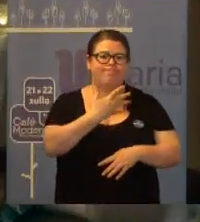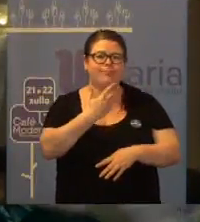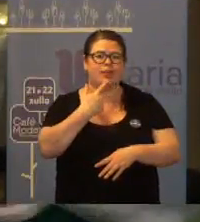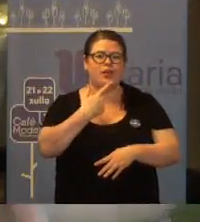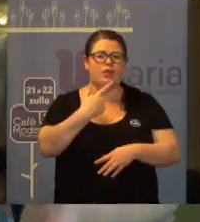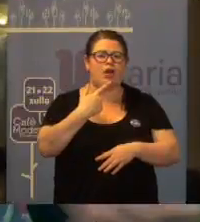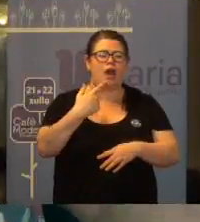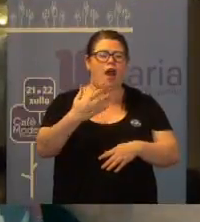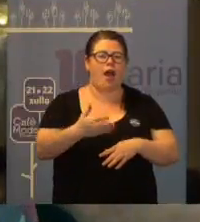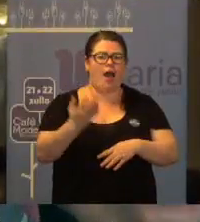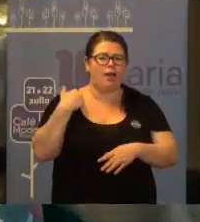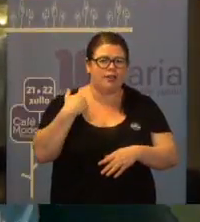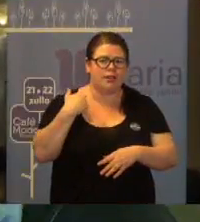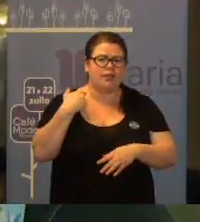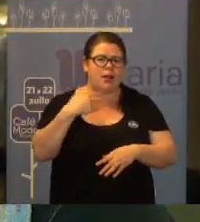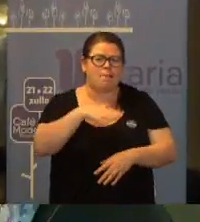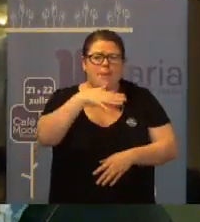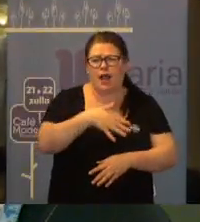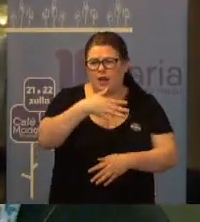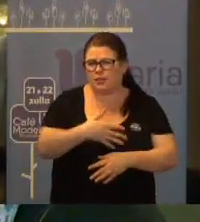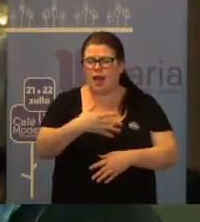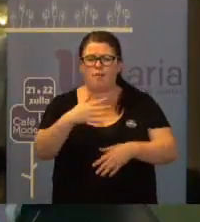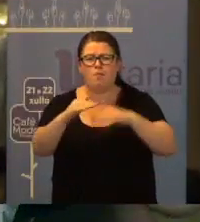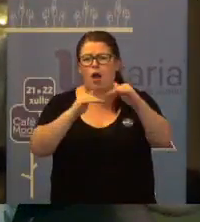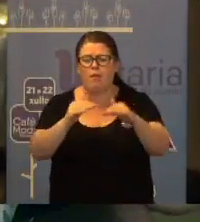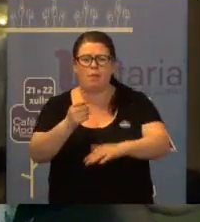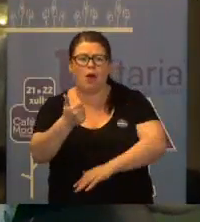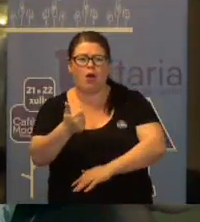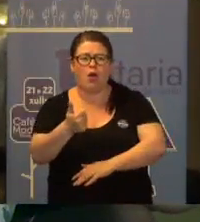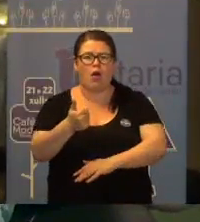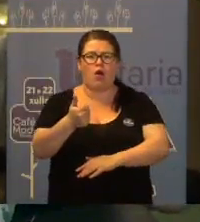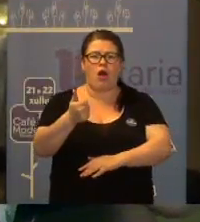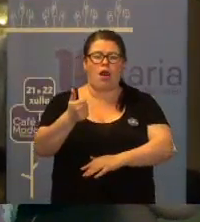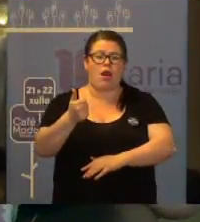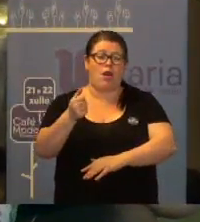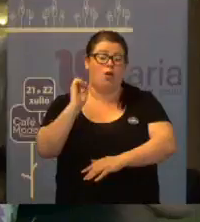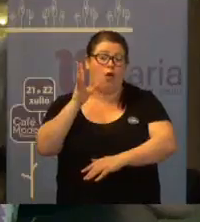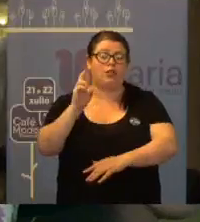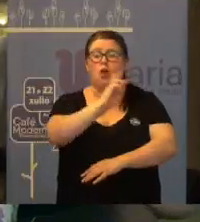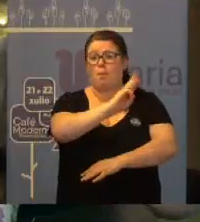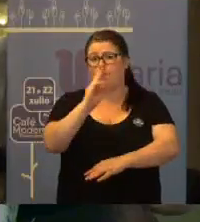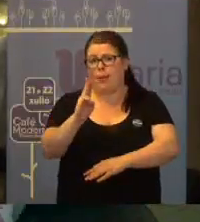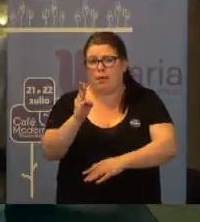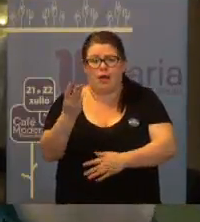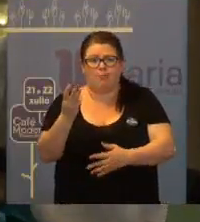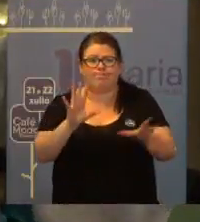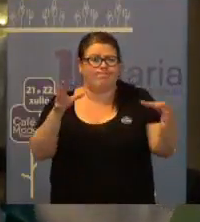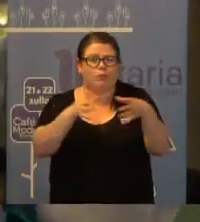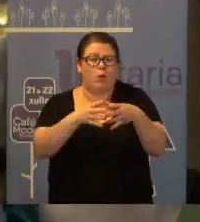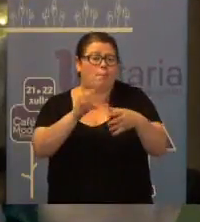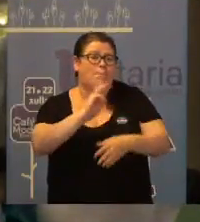pasando e tan pouco que se move, porque, non sei, o que acaba de pasar no Congreso do PP a min pareceme aterrecedor, non? O que nos